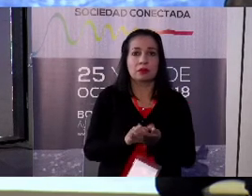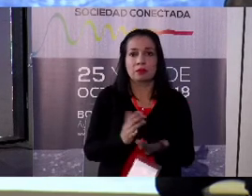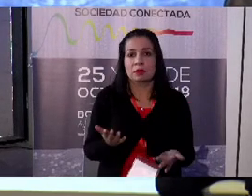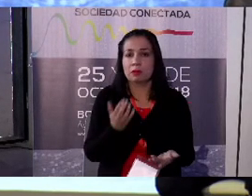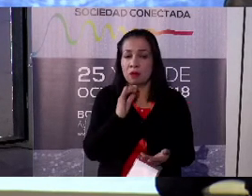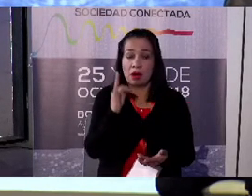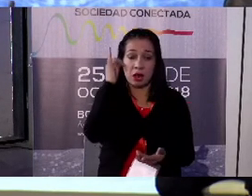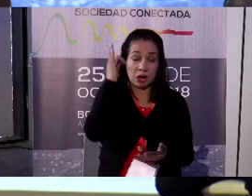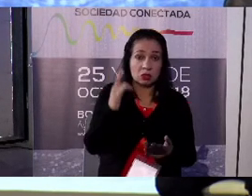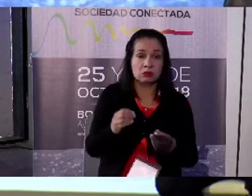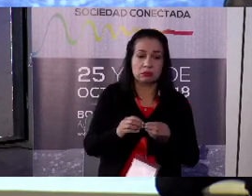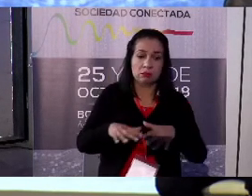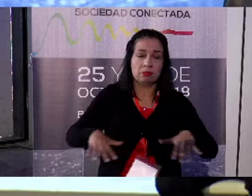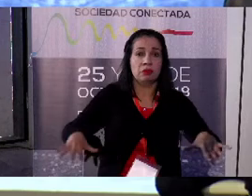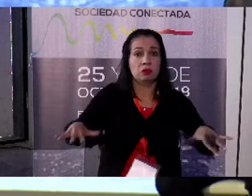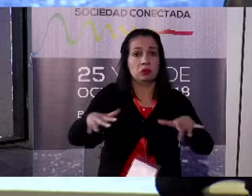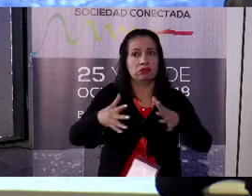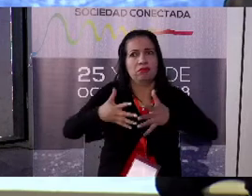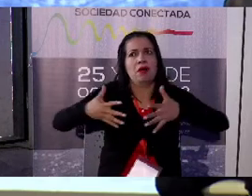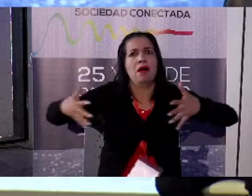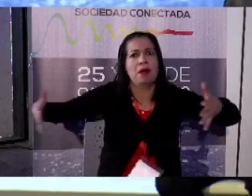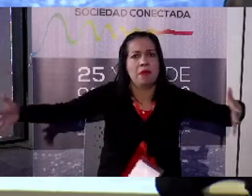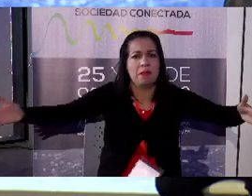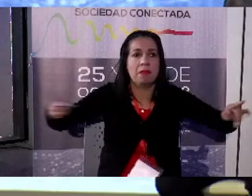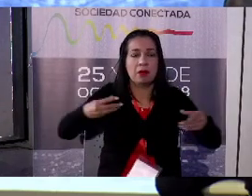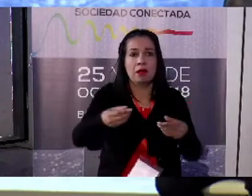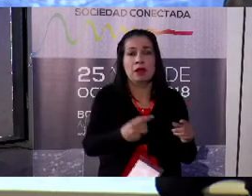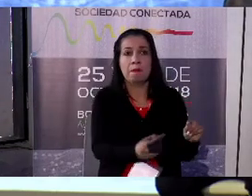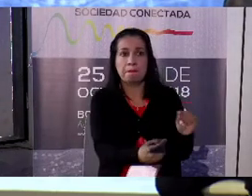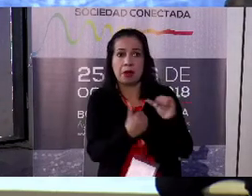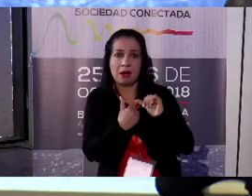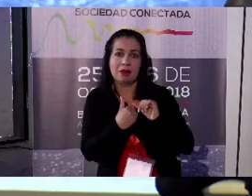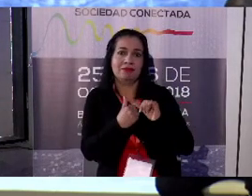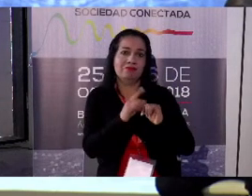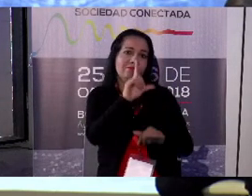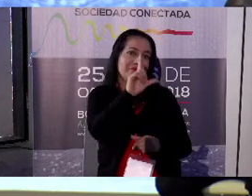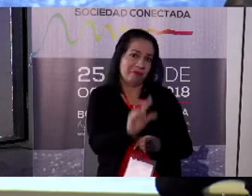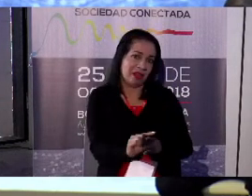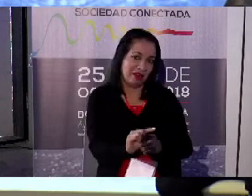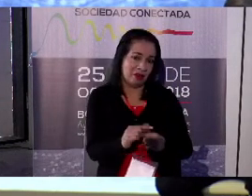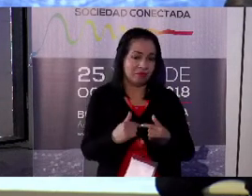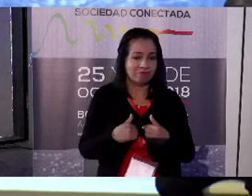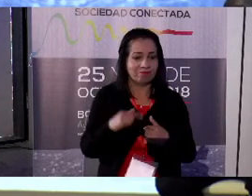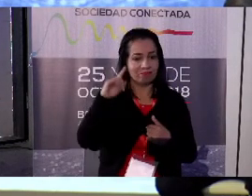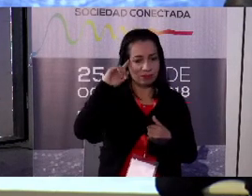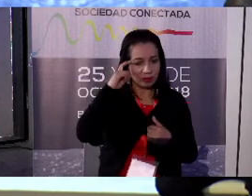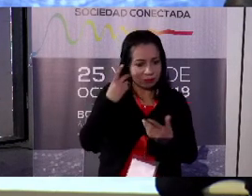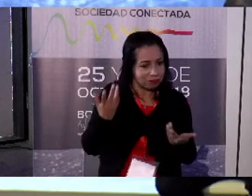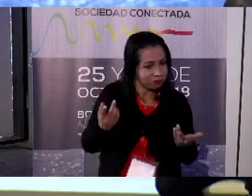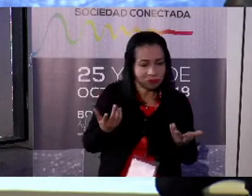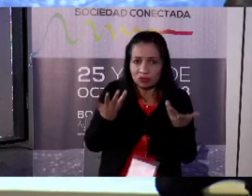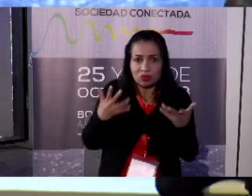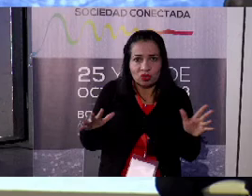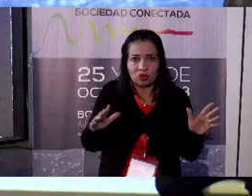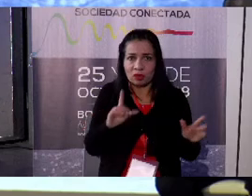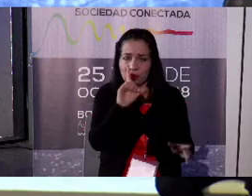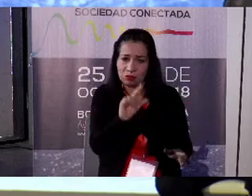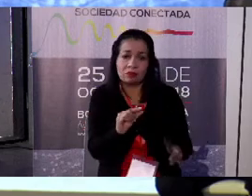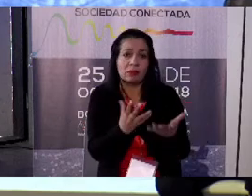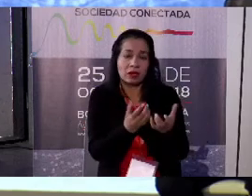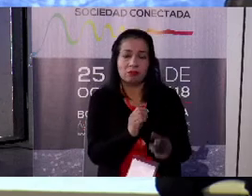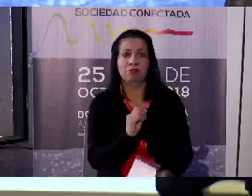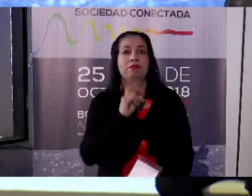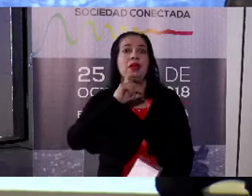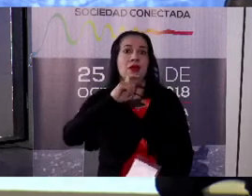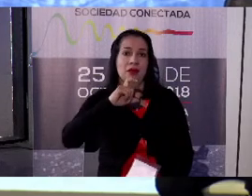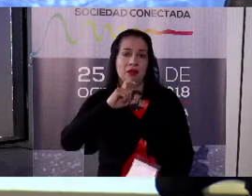montón de espectro me van a pagar menos por él como yo estoy en el gobierno tengo que decir que eso no lo quiero porque quiero más dinero si